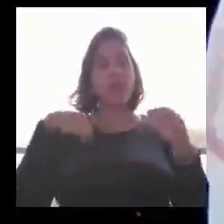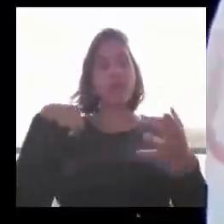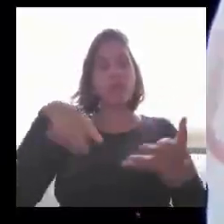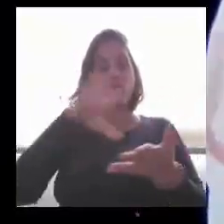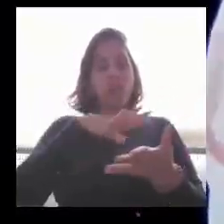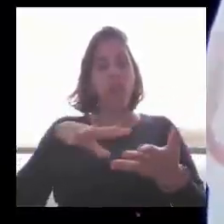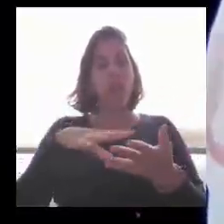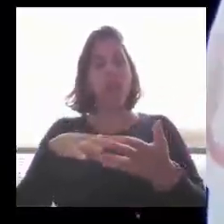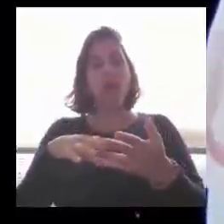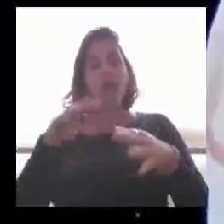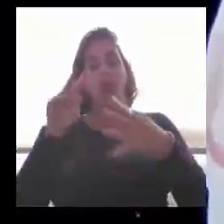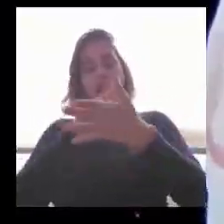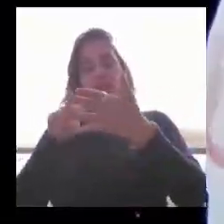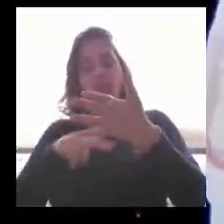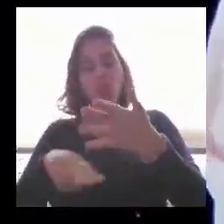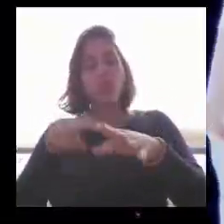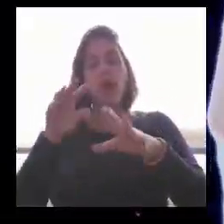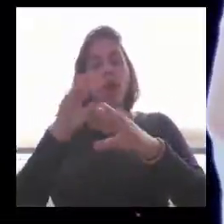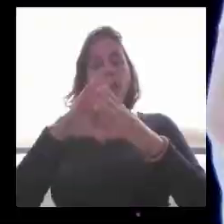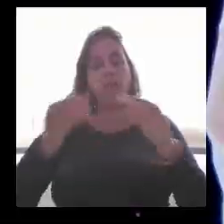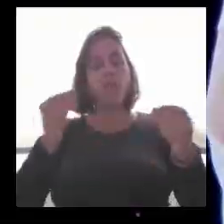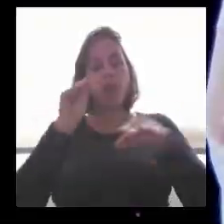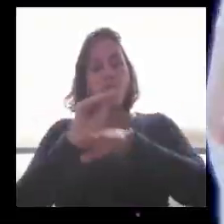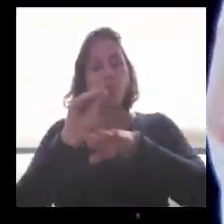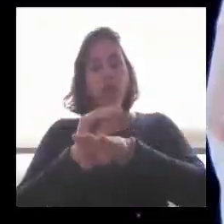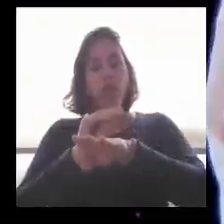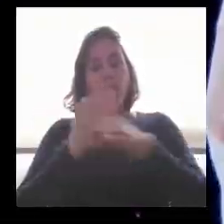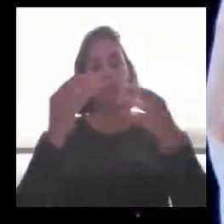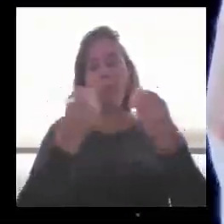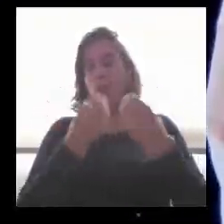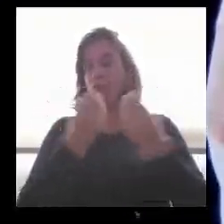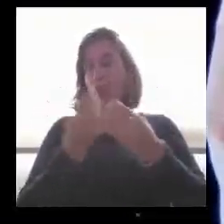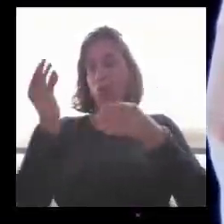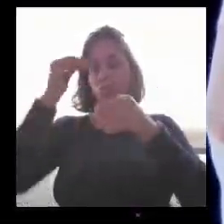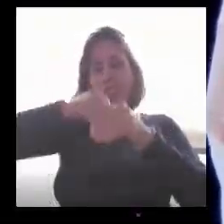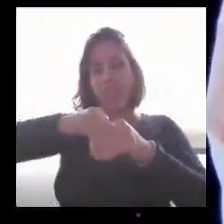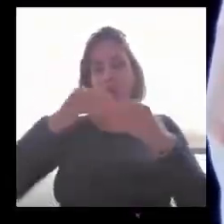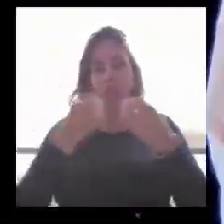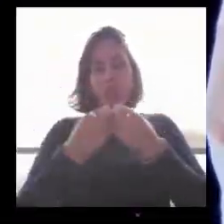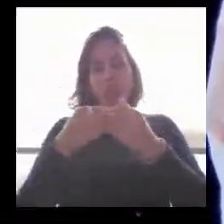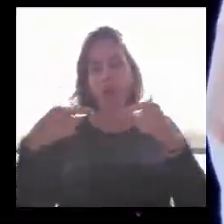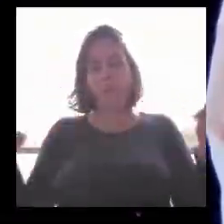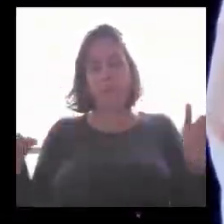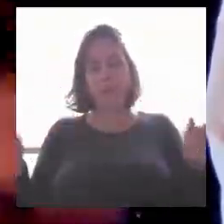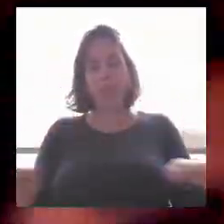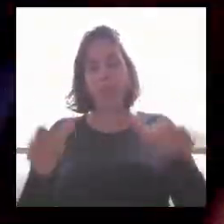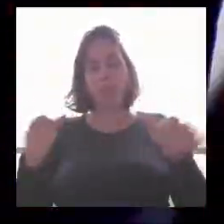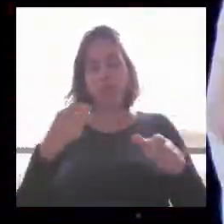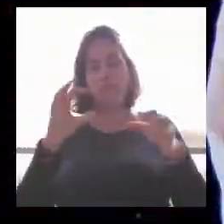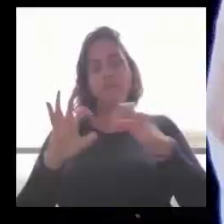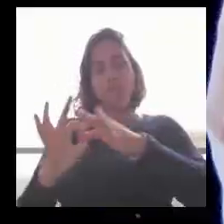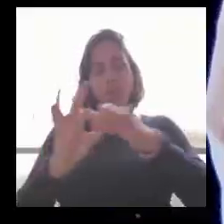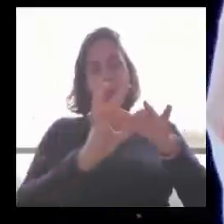un artefacto cultural que involucra muchísimos otros aspectos que están vinculados. Por un lado, con lo que